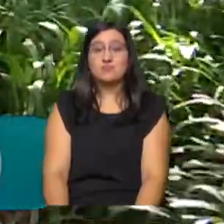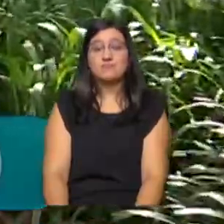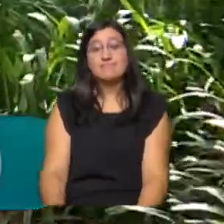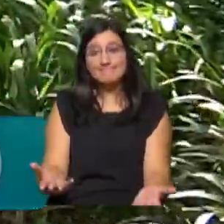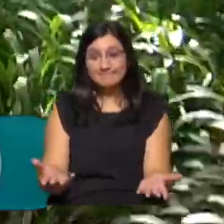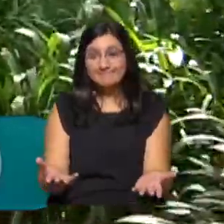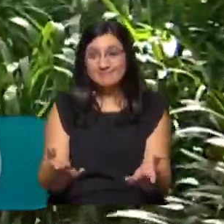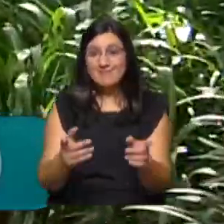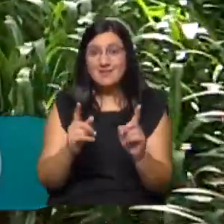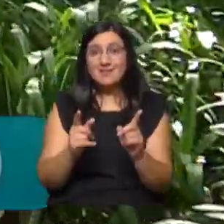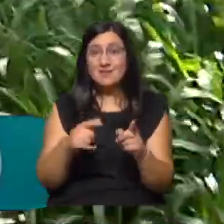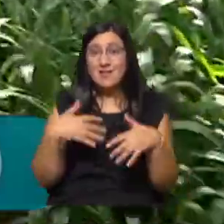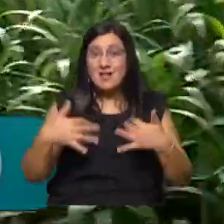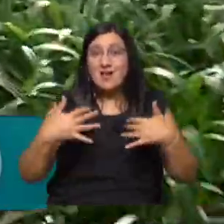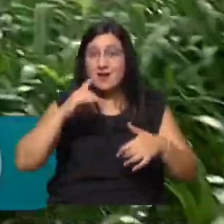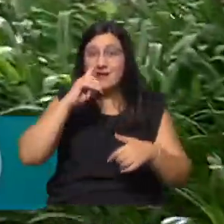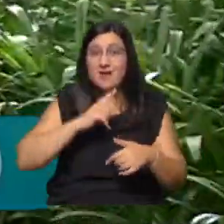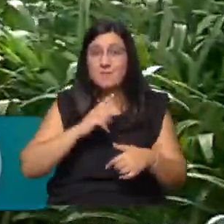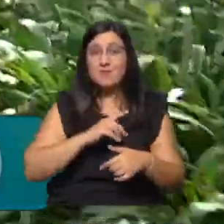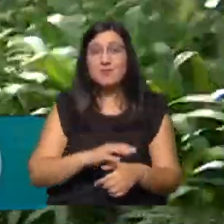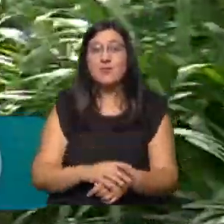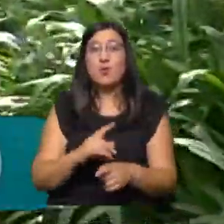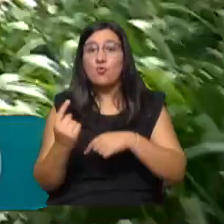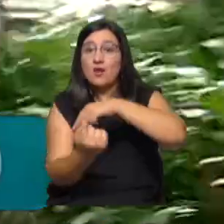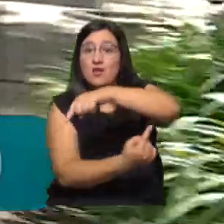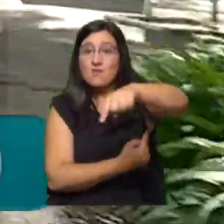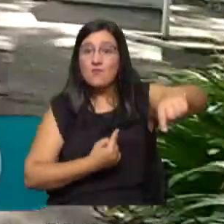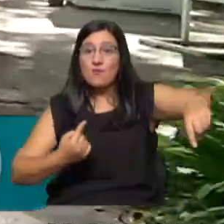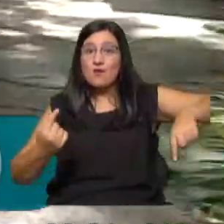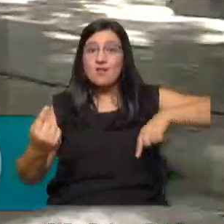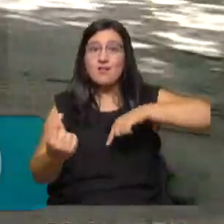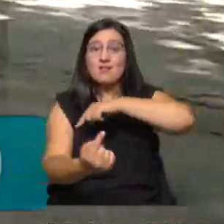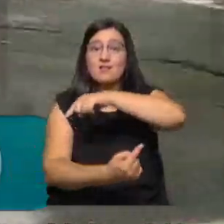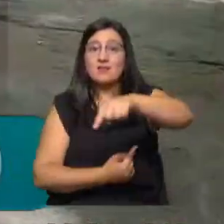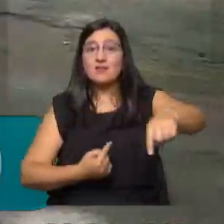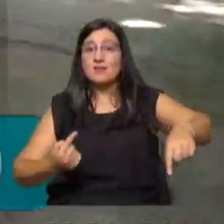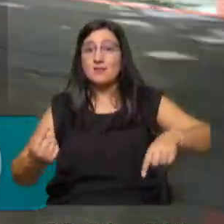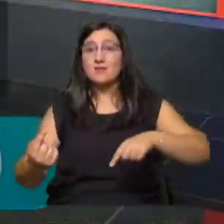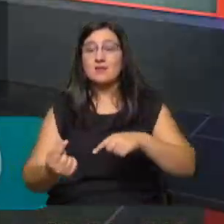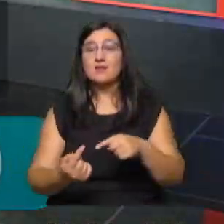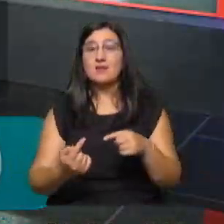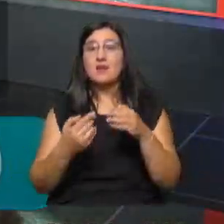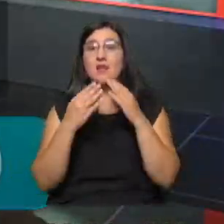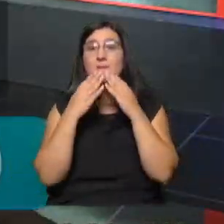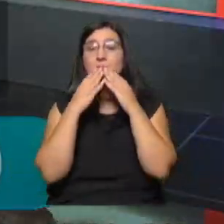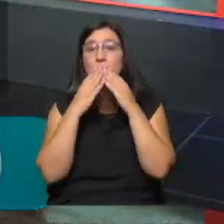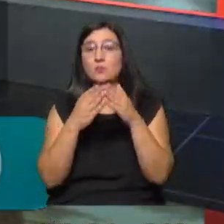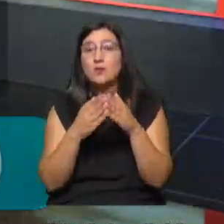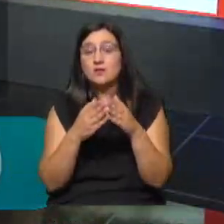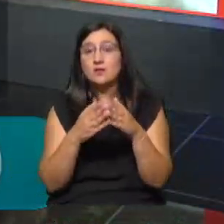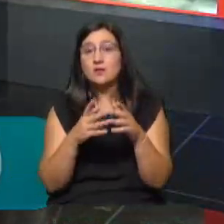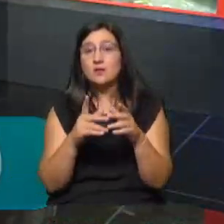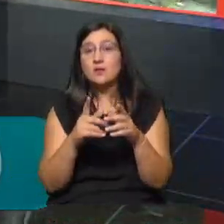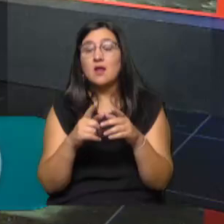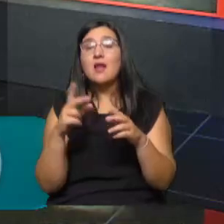Claro, va a tener que echar un pique la vecina o el otro cortar, dan la vuelta, ¿no? Esperá, de todo el jardín cada vez que termina la actividad. ¿Le preguntás? Bueno, sí, la caminata es la que